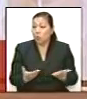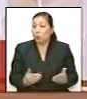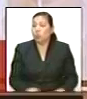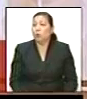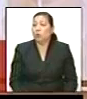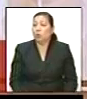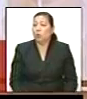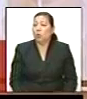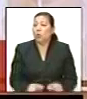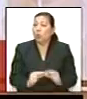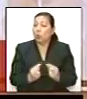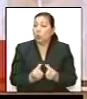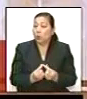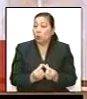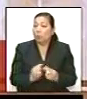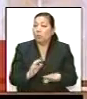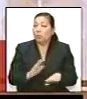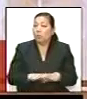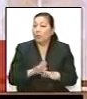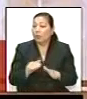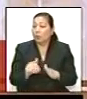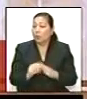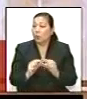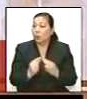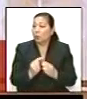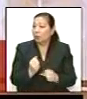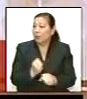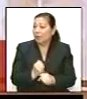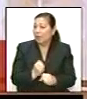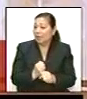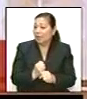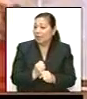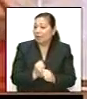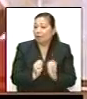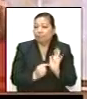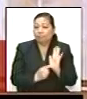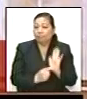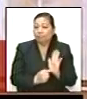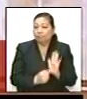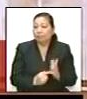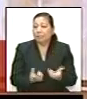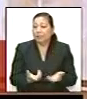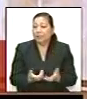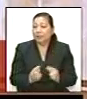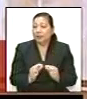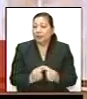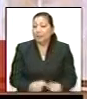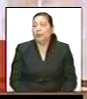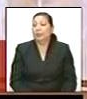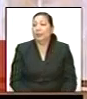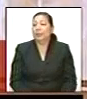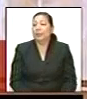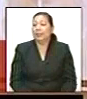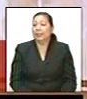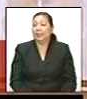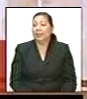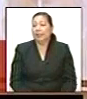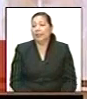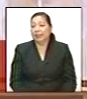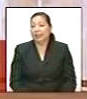muchos sectores, y sobre todo en los grupos de trabajo los representantes son sectoriales. Entonces,